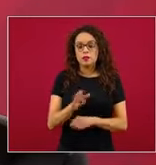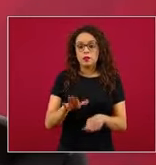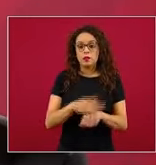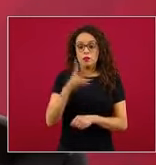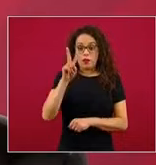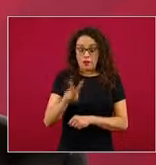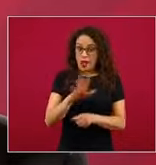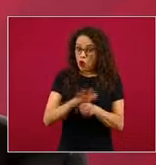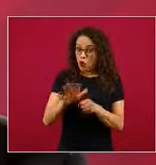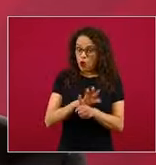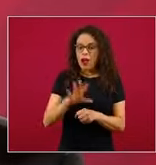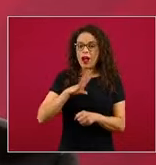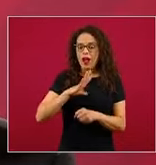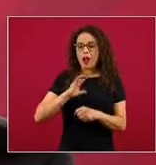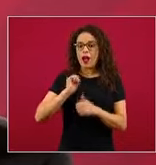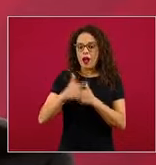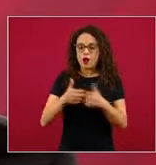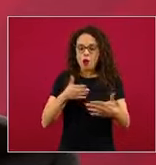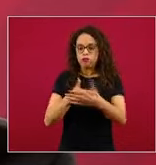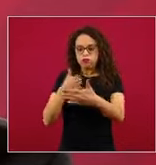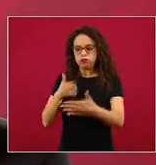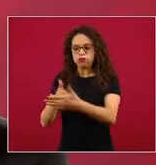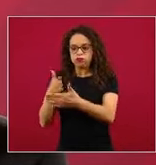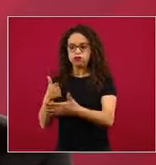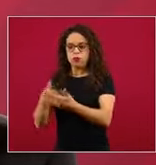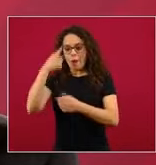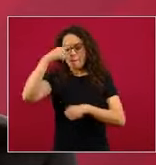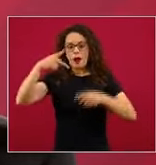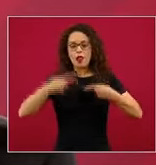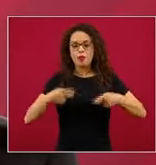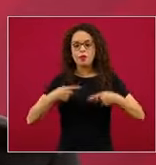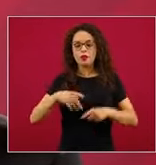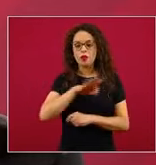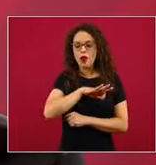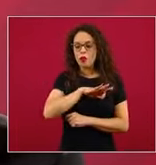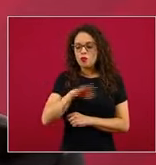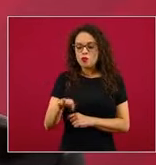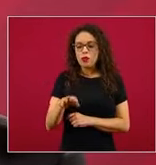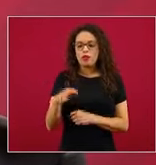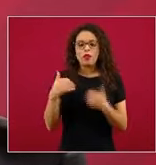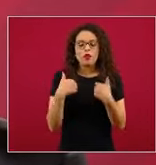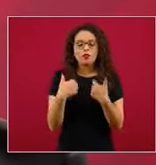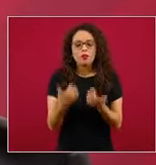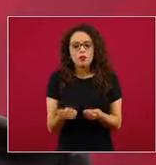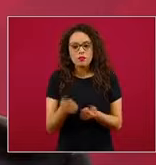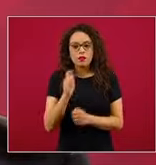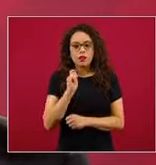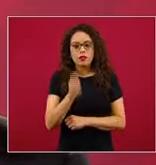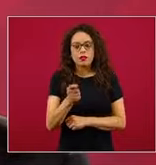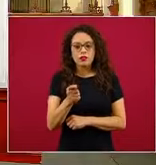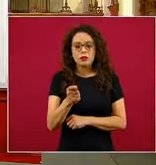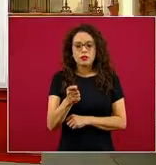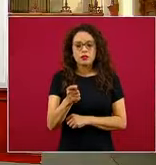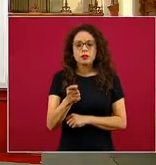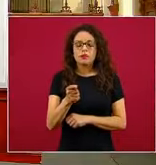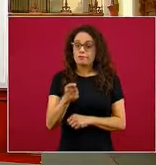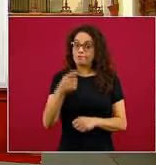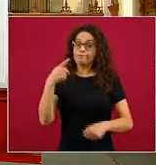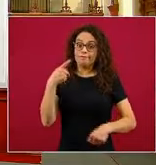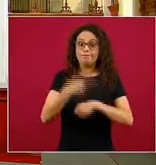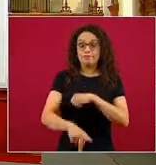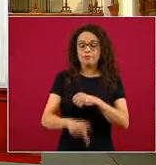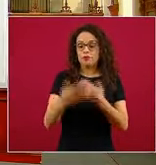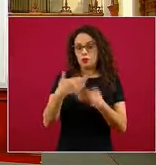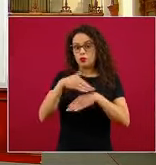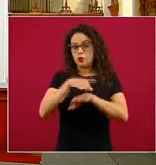local para lograr que las personas tengan una percepción más adecuada del riesgo, el riesgo